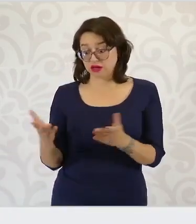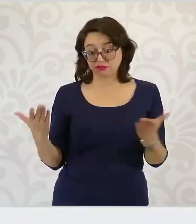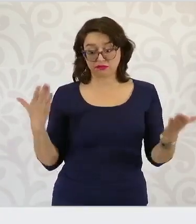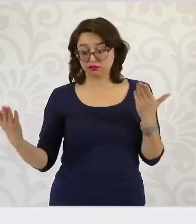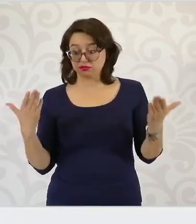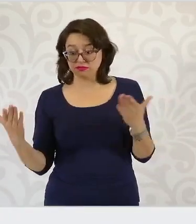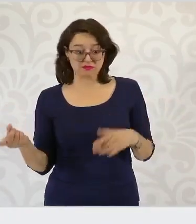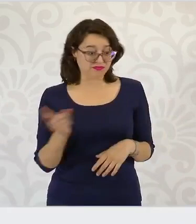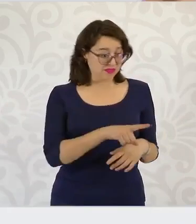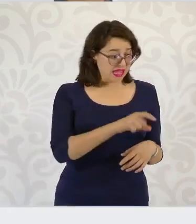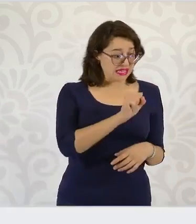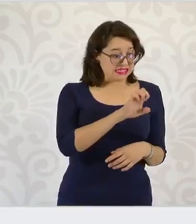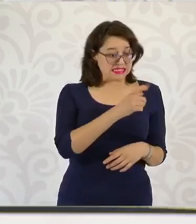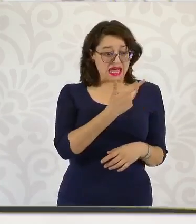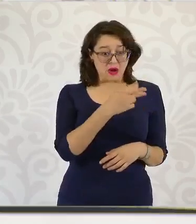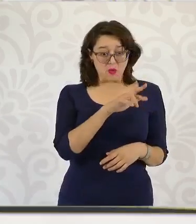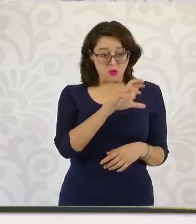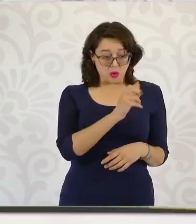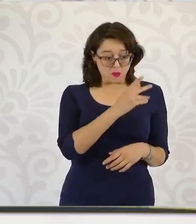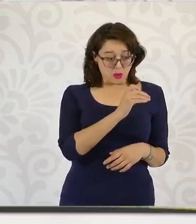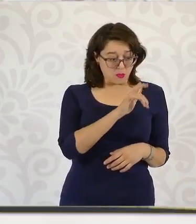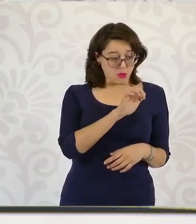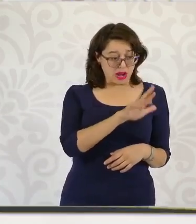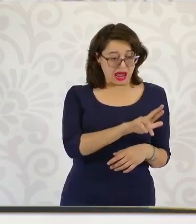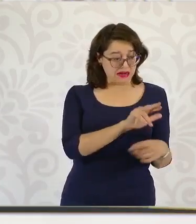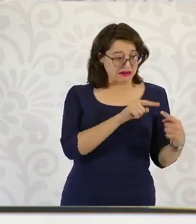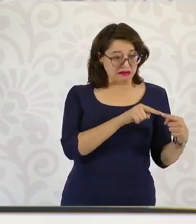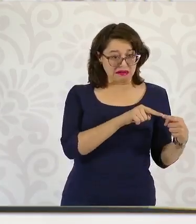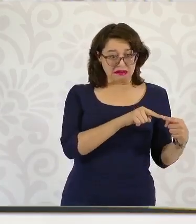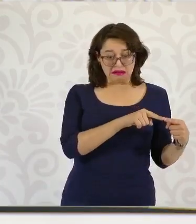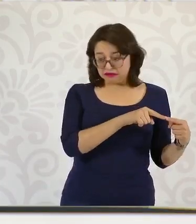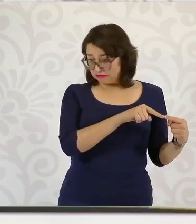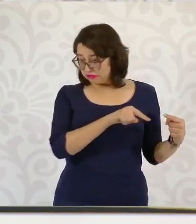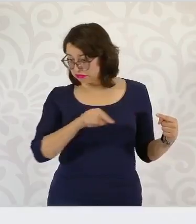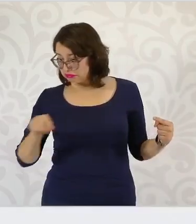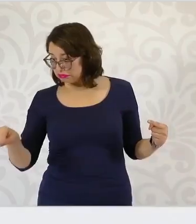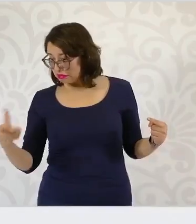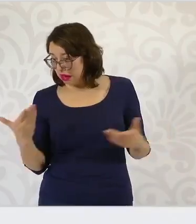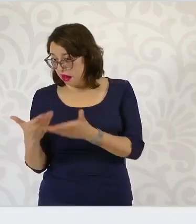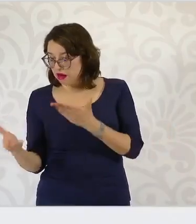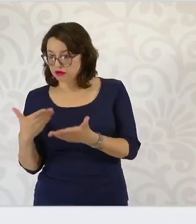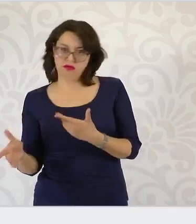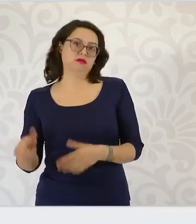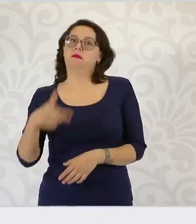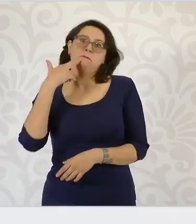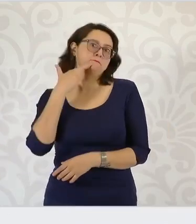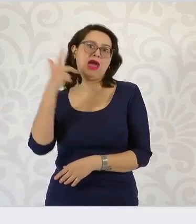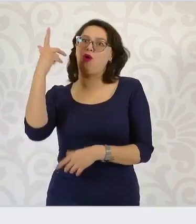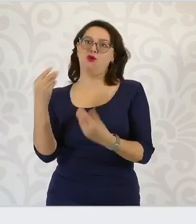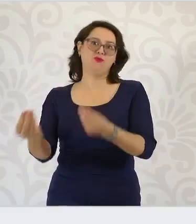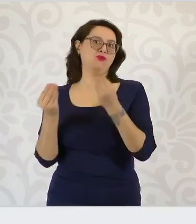que el Seguro Popular, que era la pura corrupción, es mucho mejor. Y de que va a ir mejorando todos los